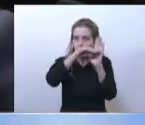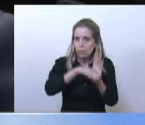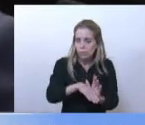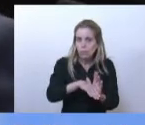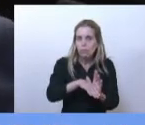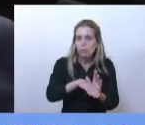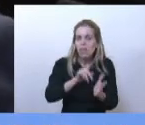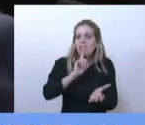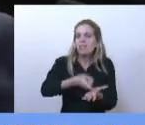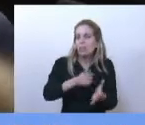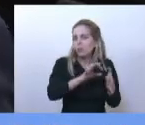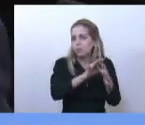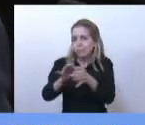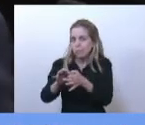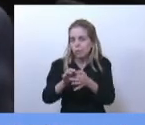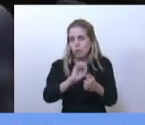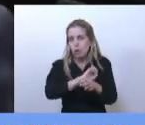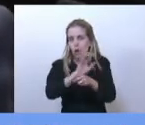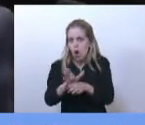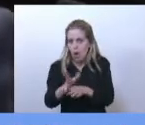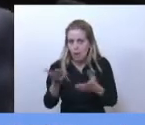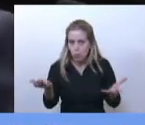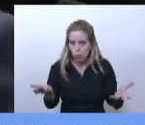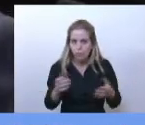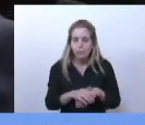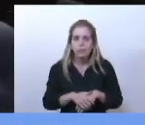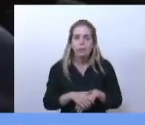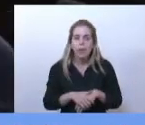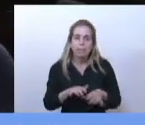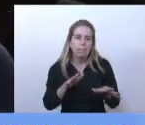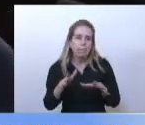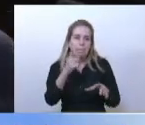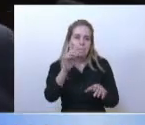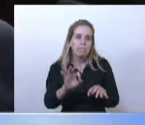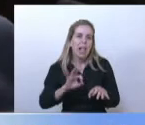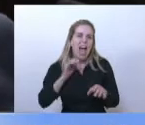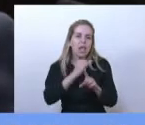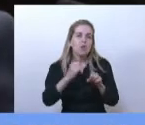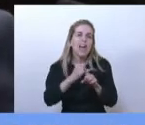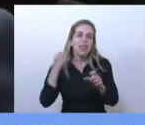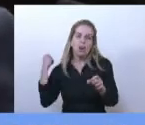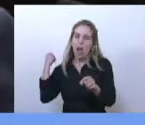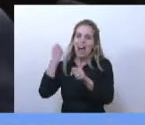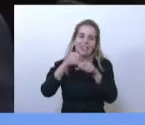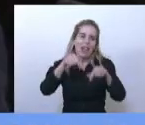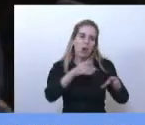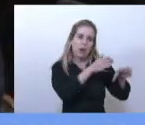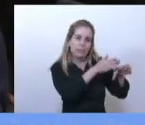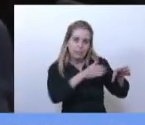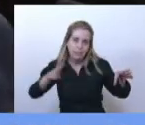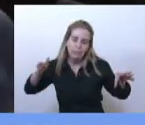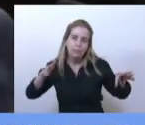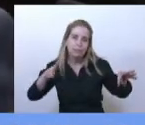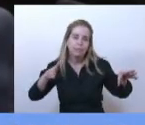ver con esta pandemia a lo largo de este más de año y medio hemos transitado